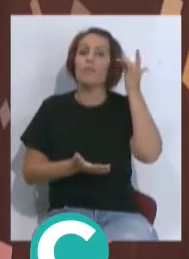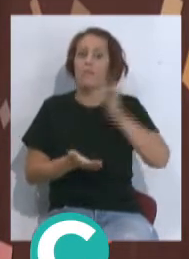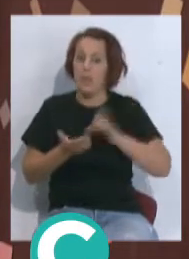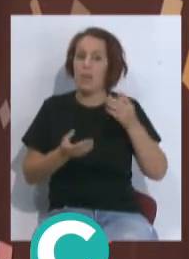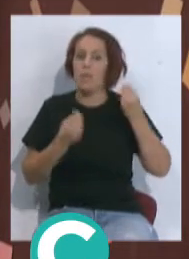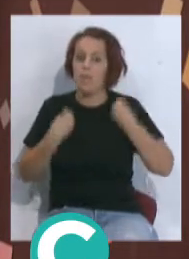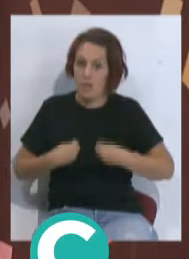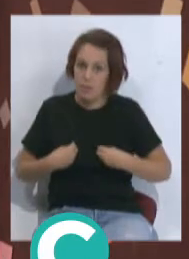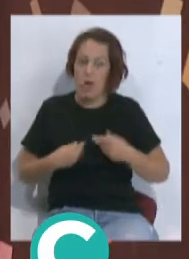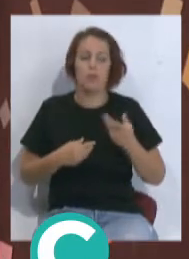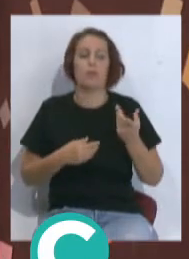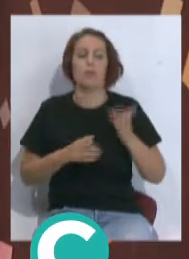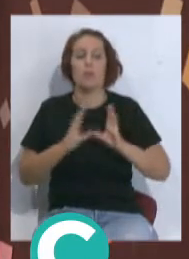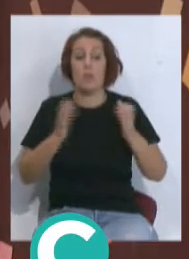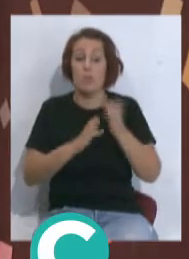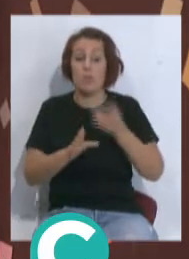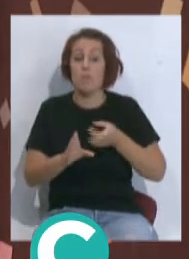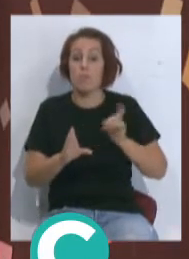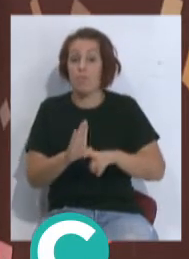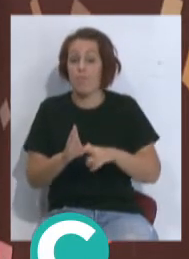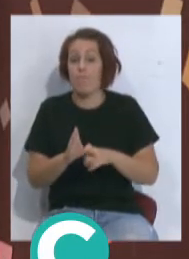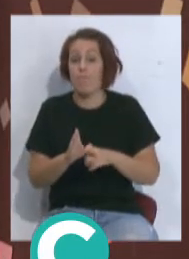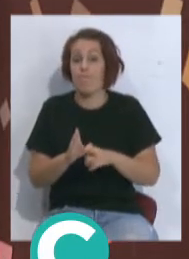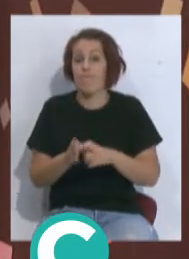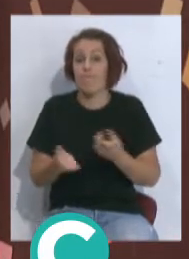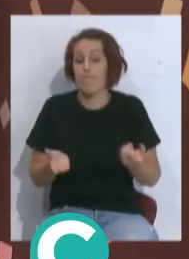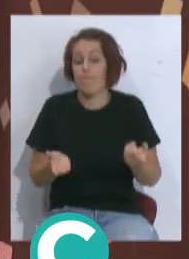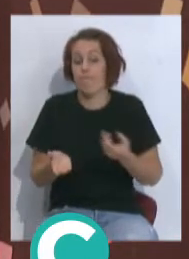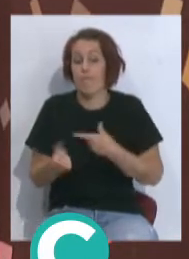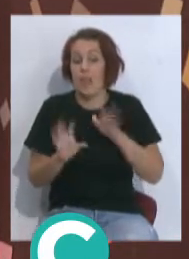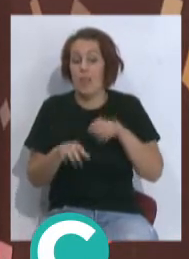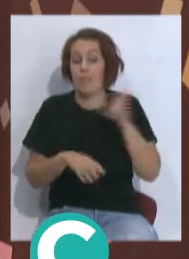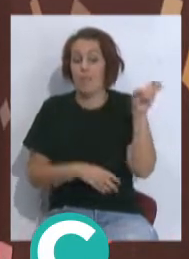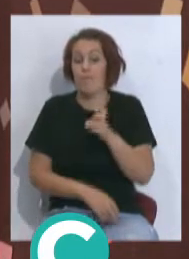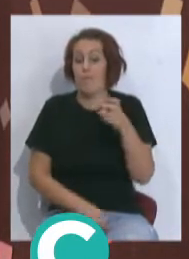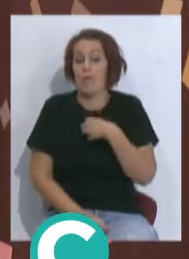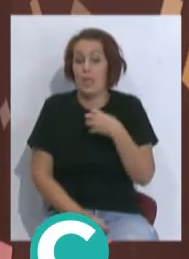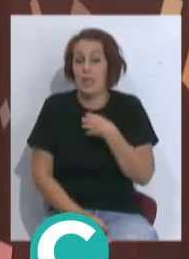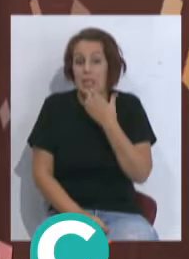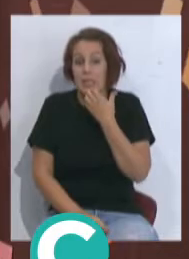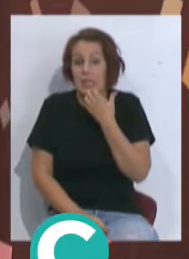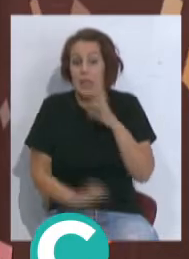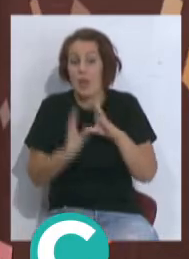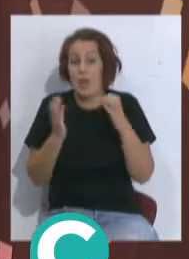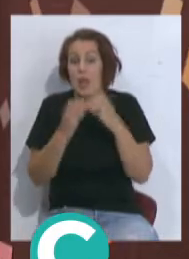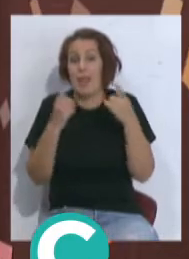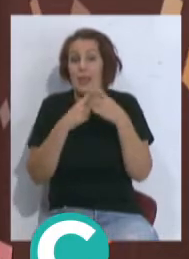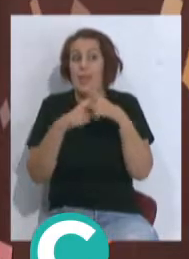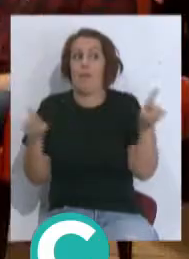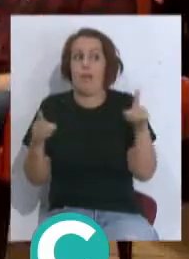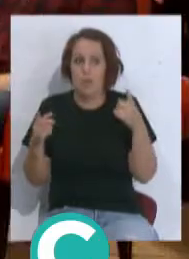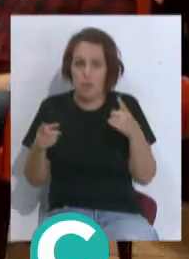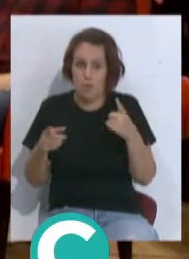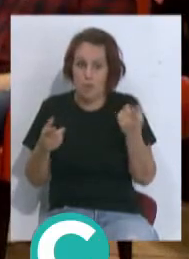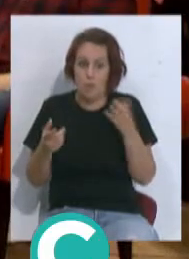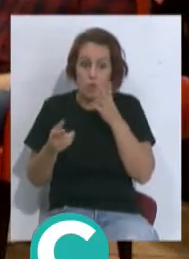bueno, pues esas agrupaciones que participen ahí no puedan venir a Cádiz, sino es montando otra agrupación completamente inédita, porque es